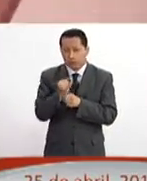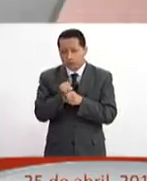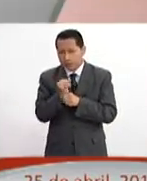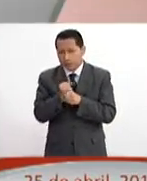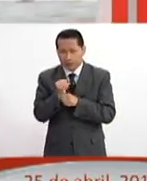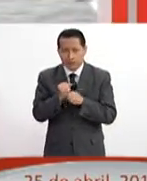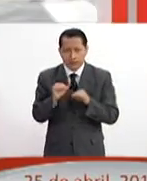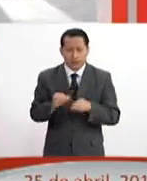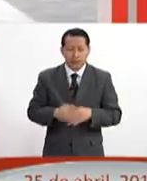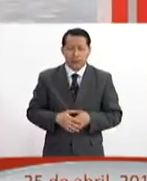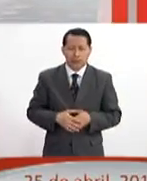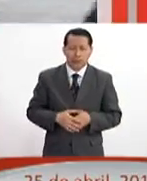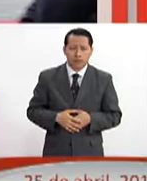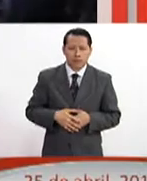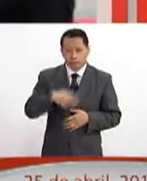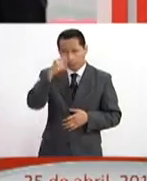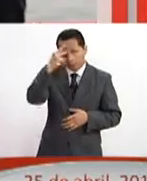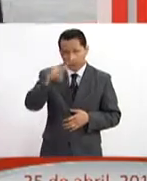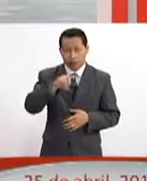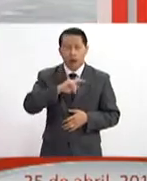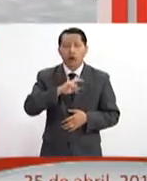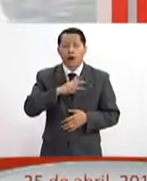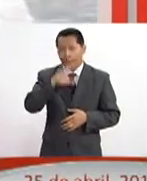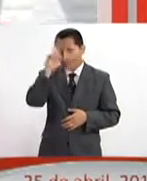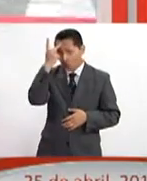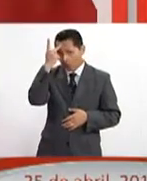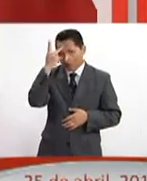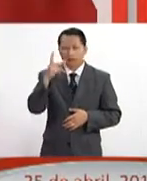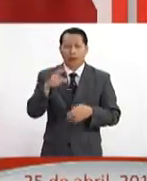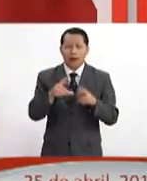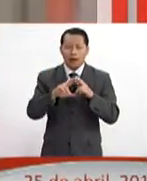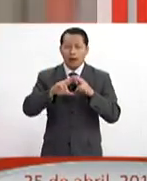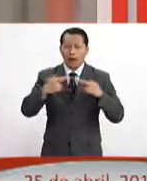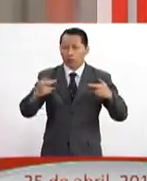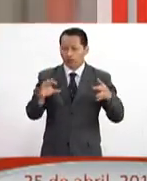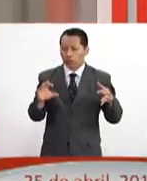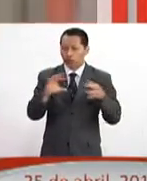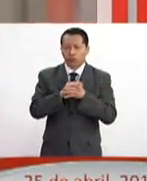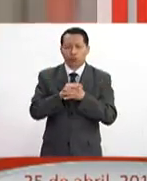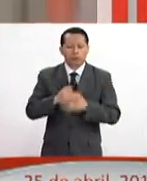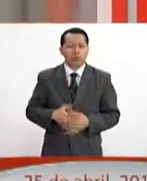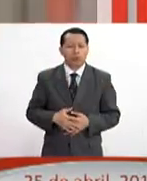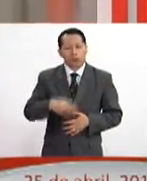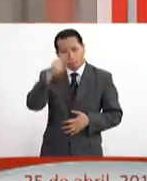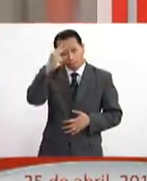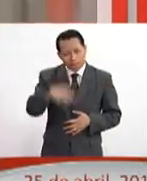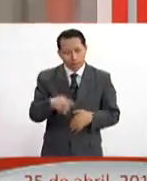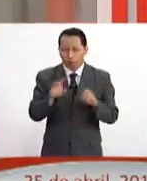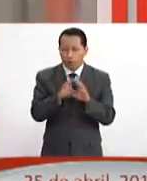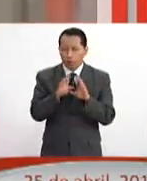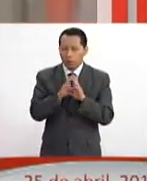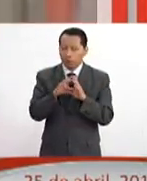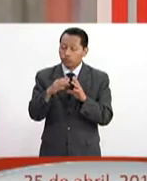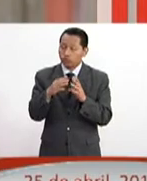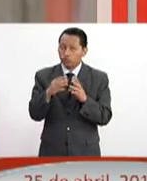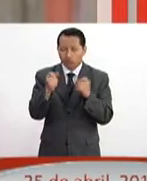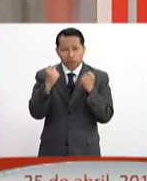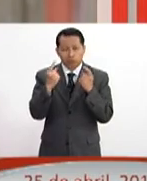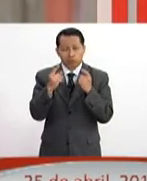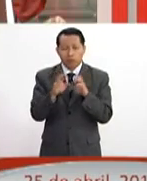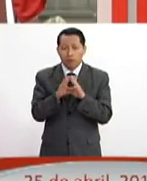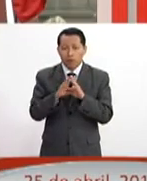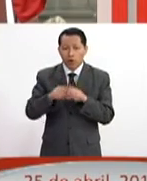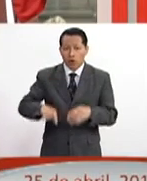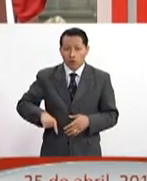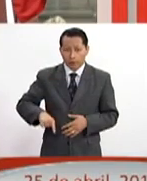dinero. México y Polonia fortalecen su relación bilateral. Es para México una gran distinción que el gobierno